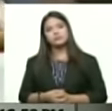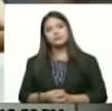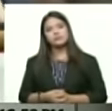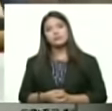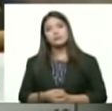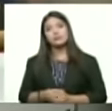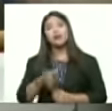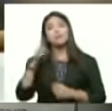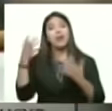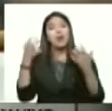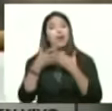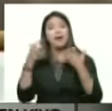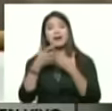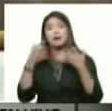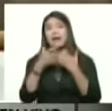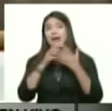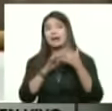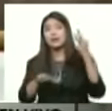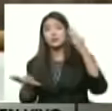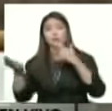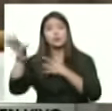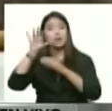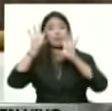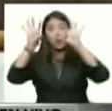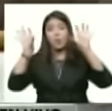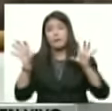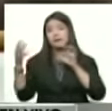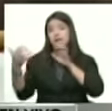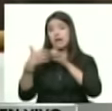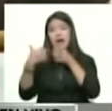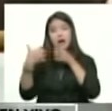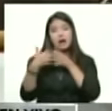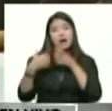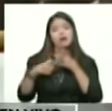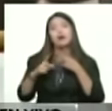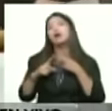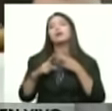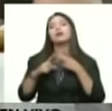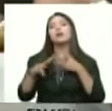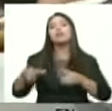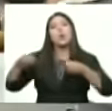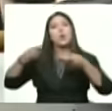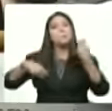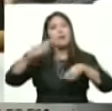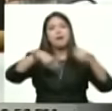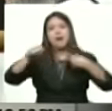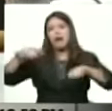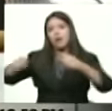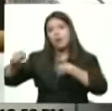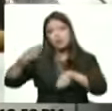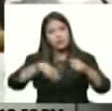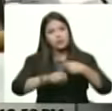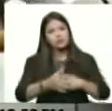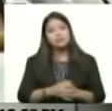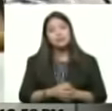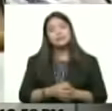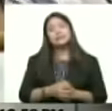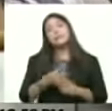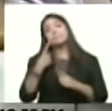la guerra geopolítica que ha originado la guerra de los mercados y la